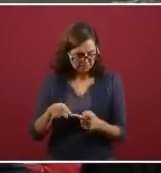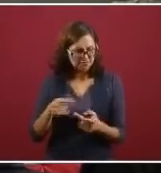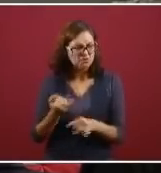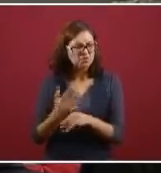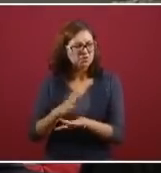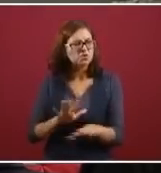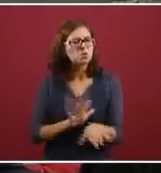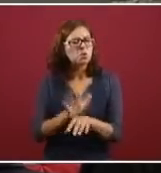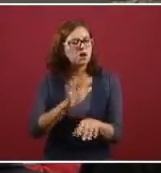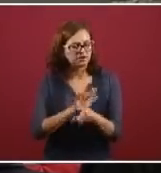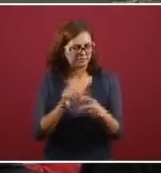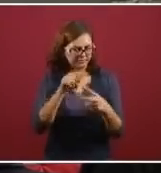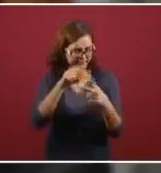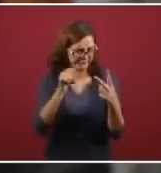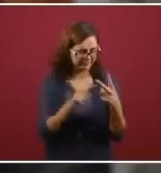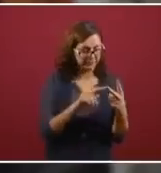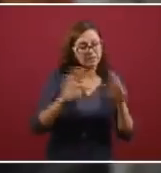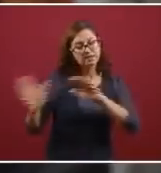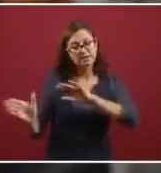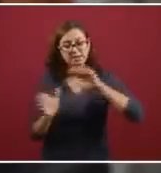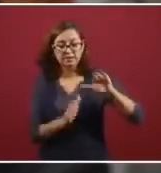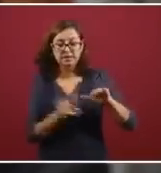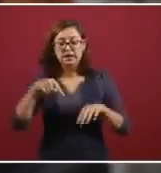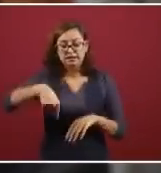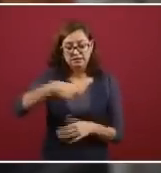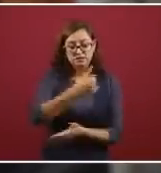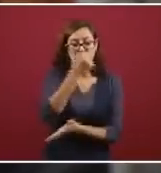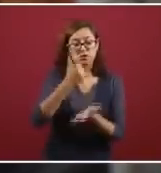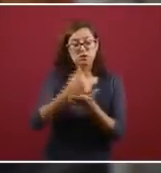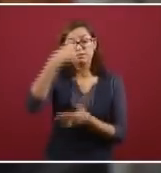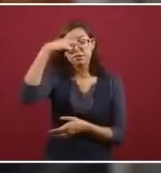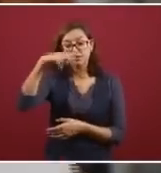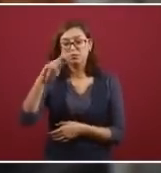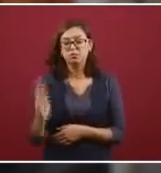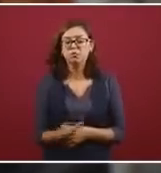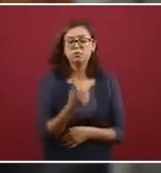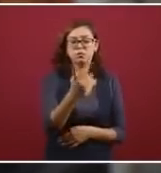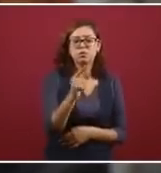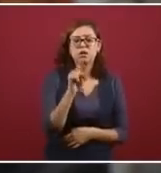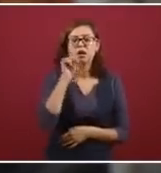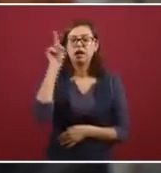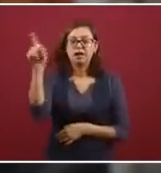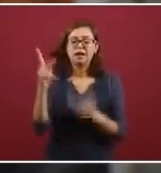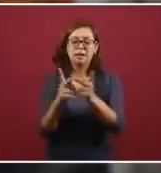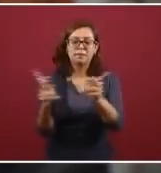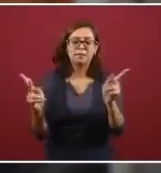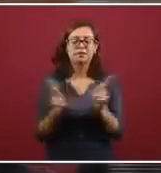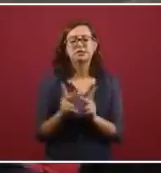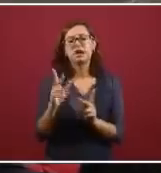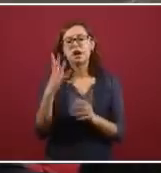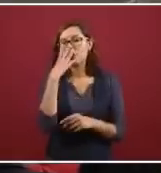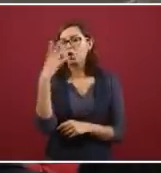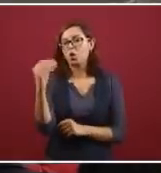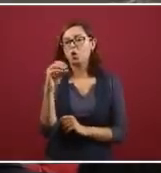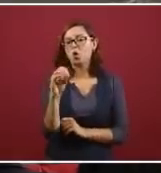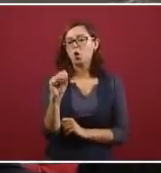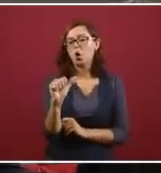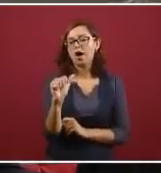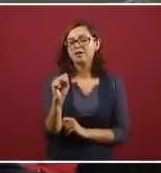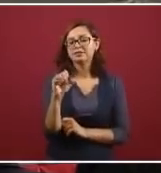Ciudad de México hay una controversia debido a que en la Plaza Oasis Coyoacán abrió un